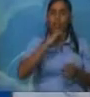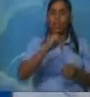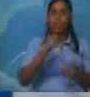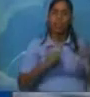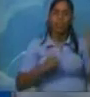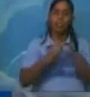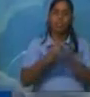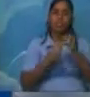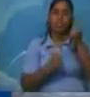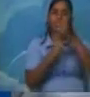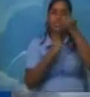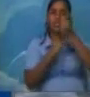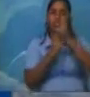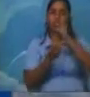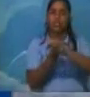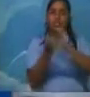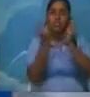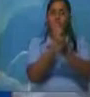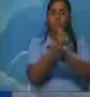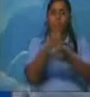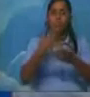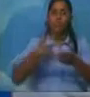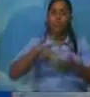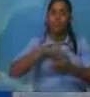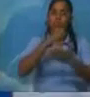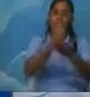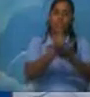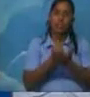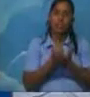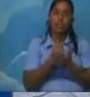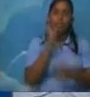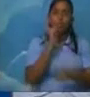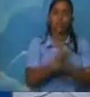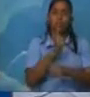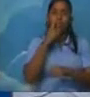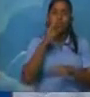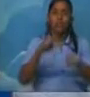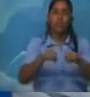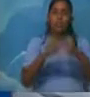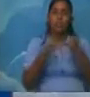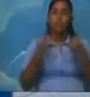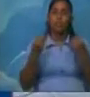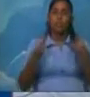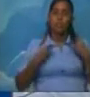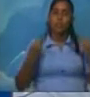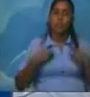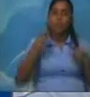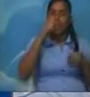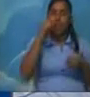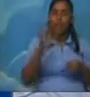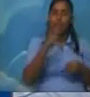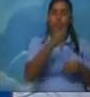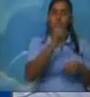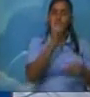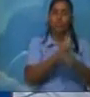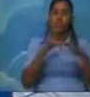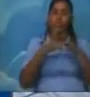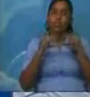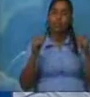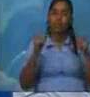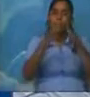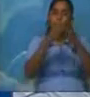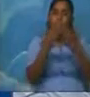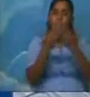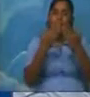nos edifica nos transforma nos ayuda no solo de pan vivirá el hombre sino de toda palabra que